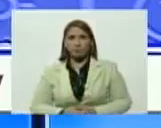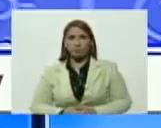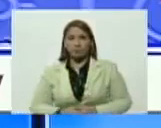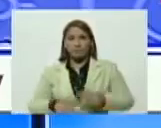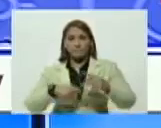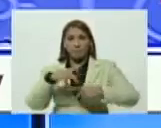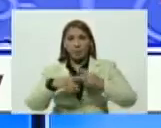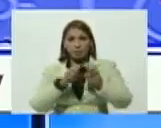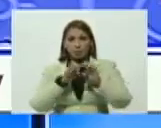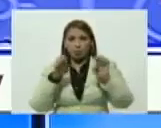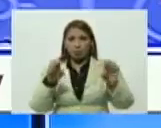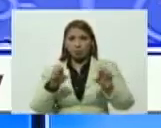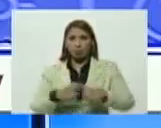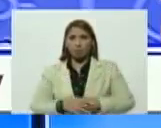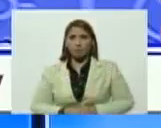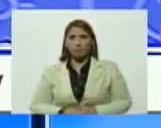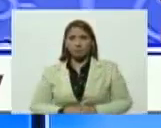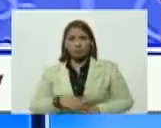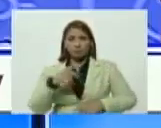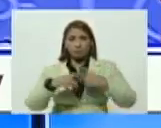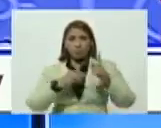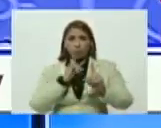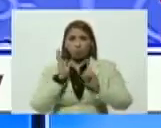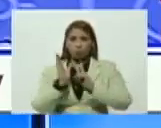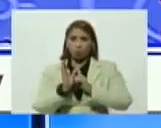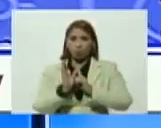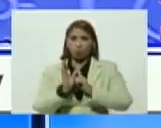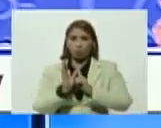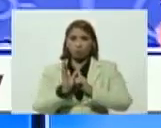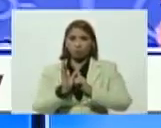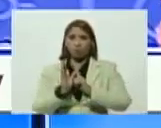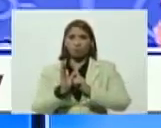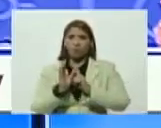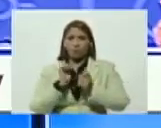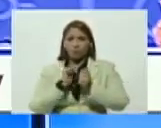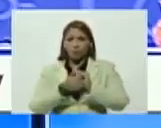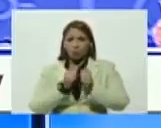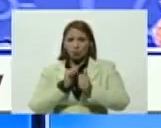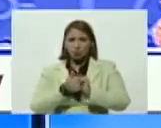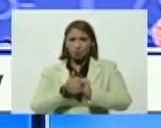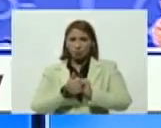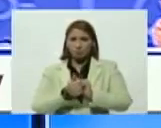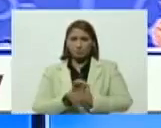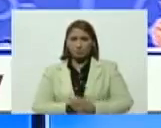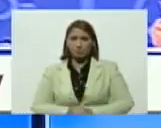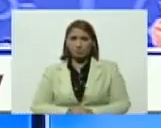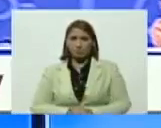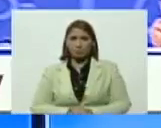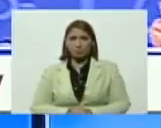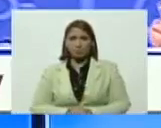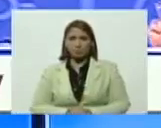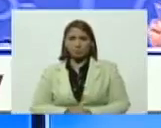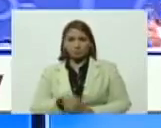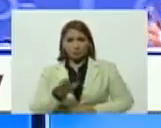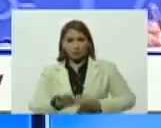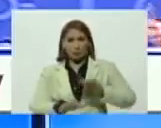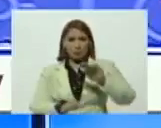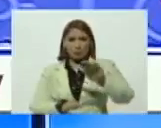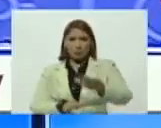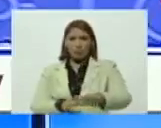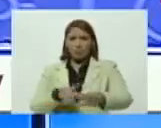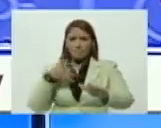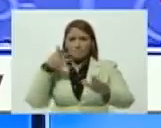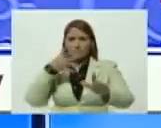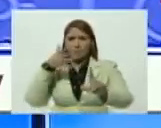planes educativos, en los planes culturales, en los planes deportivos. Hay que avanzar en los planes de formación